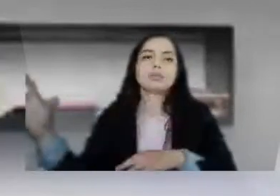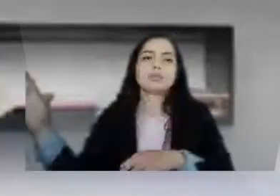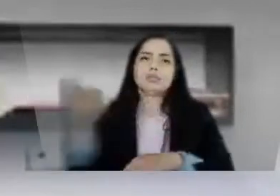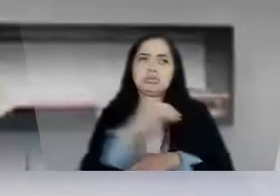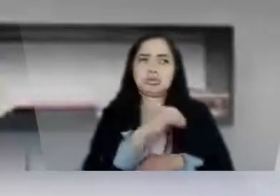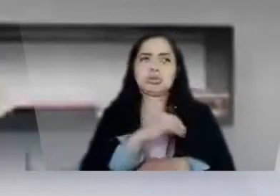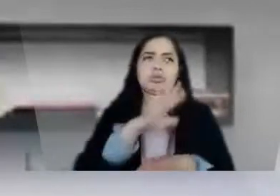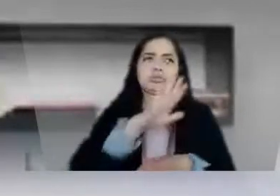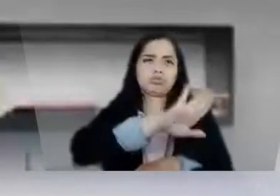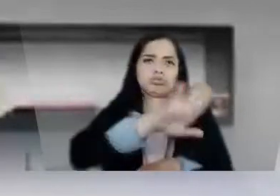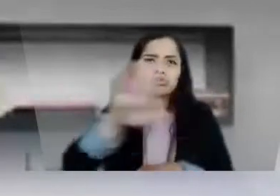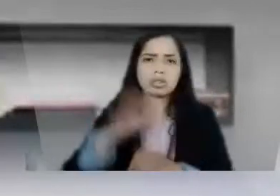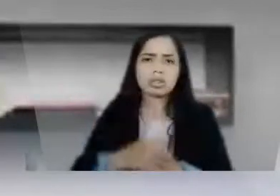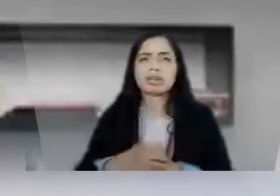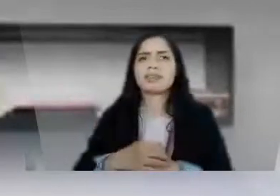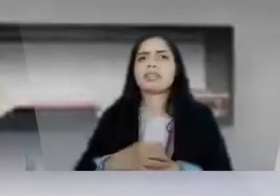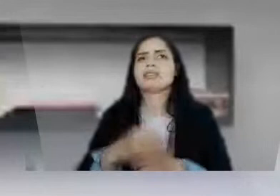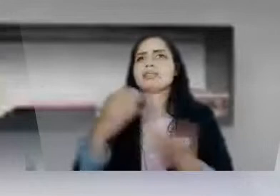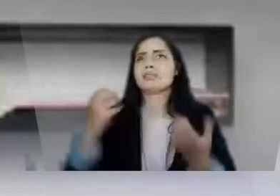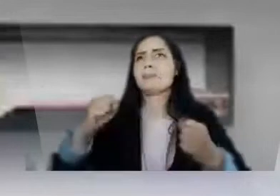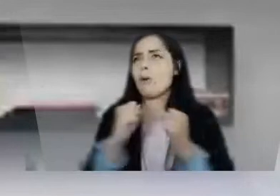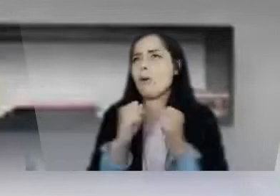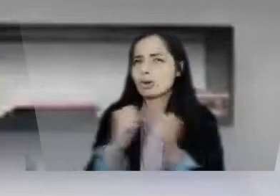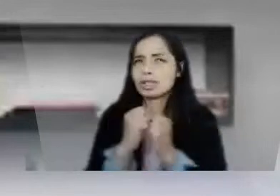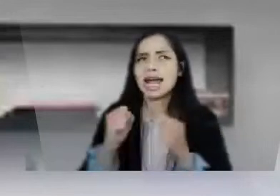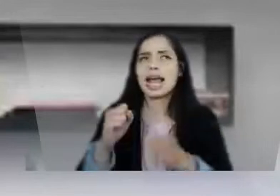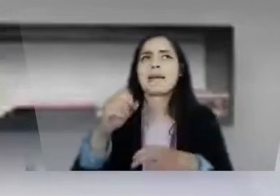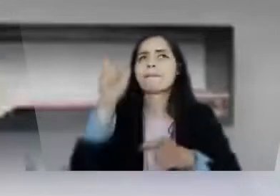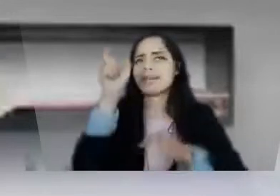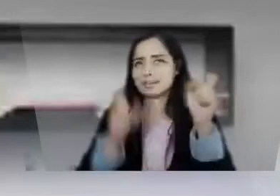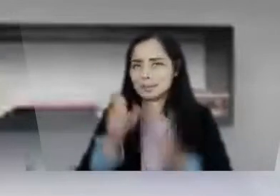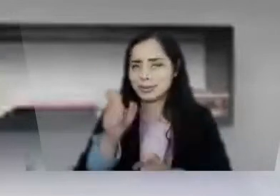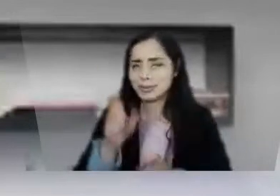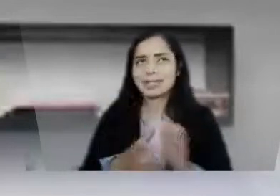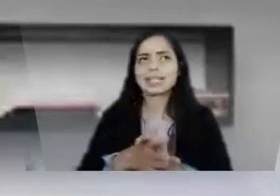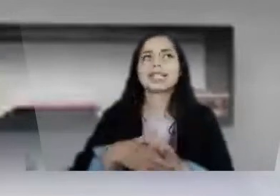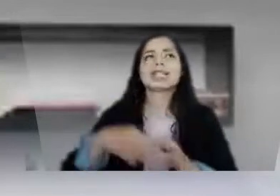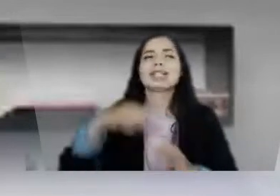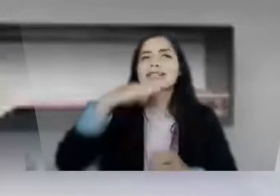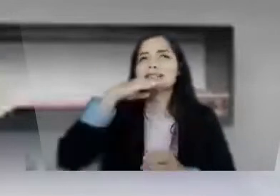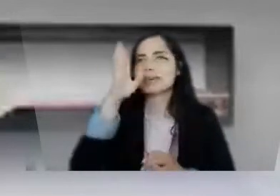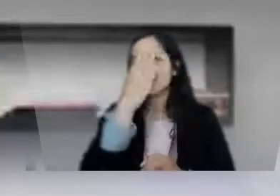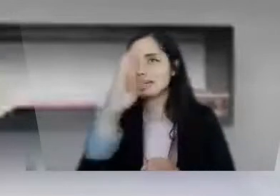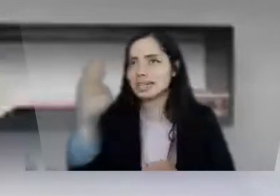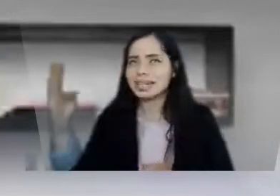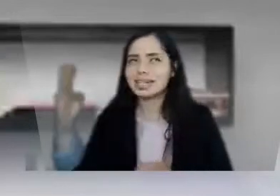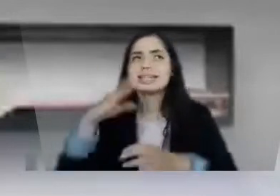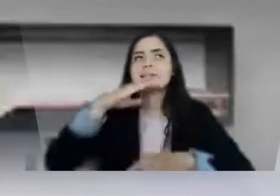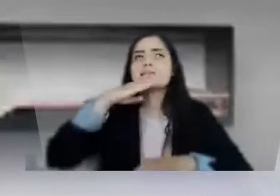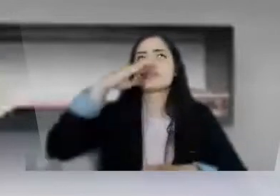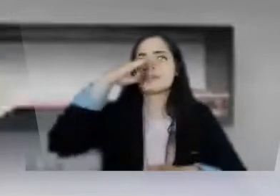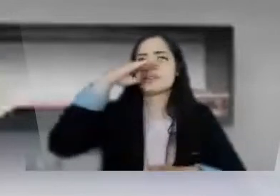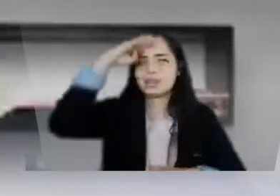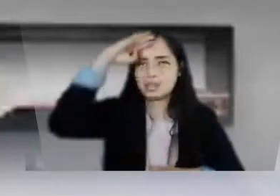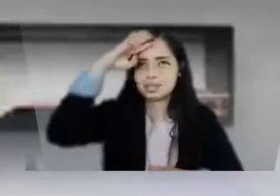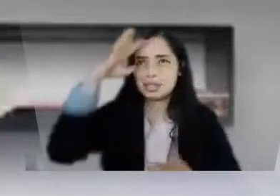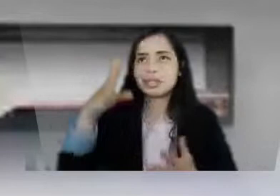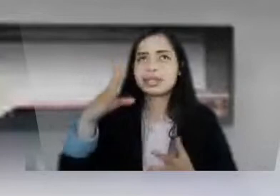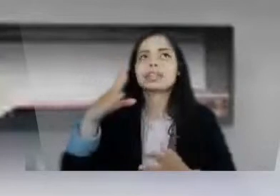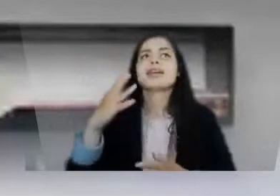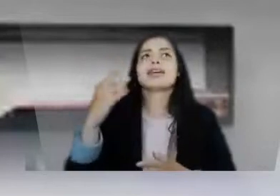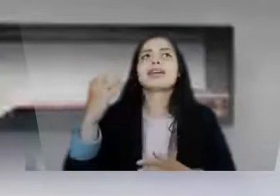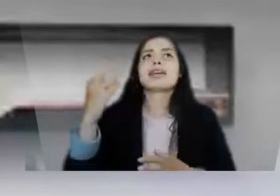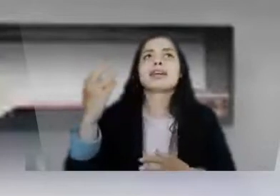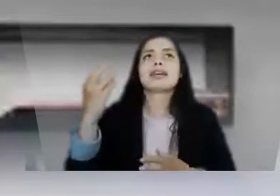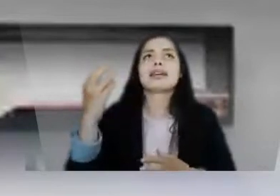desde Quindío, desde Caquetá, desde muchos otros lugares del país. Queremos agradecerles por estar aquí y anunciarles que al